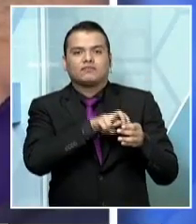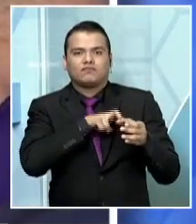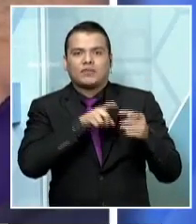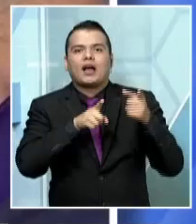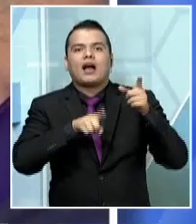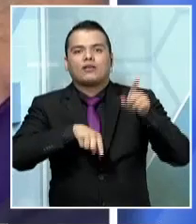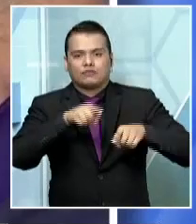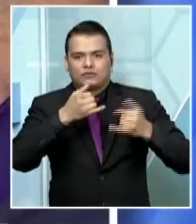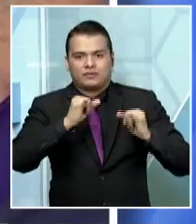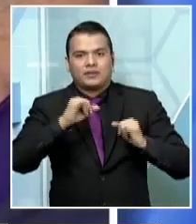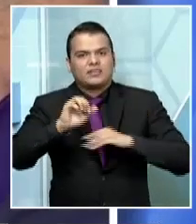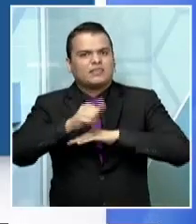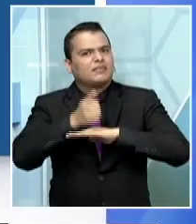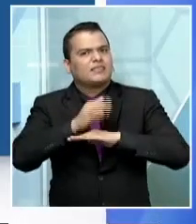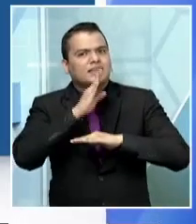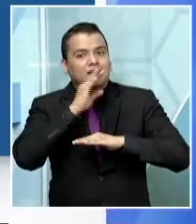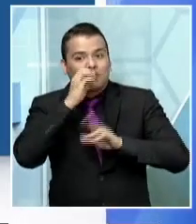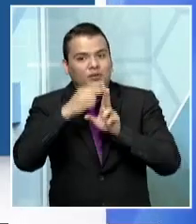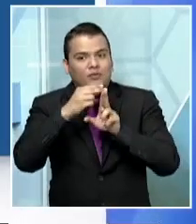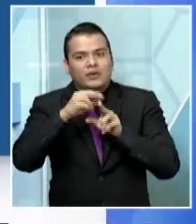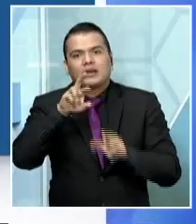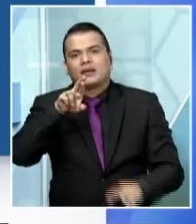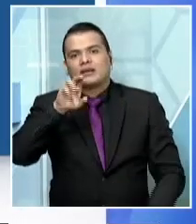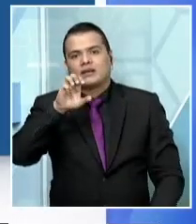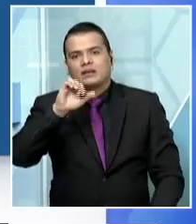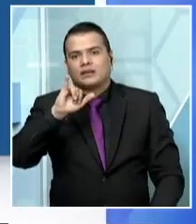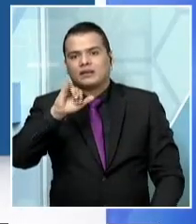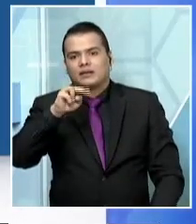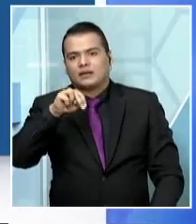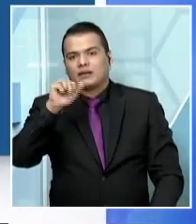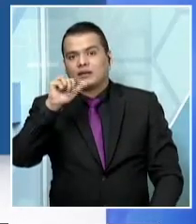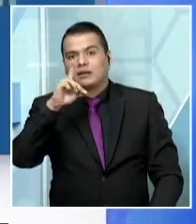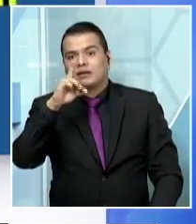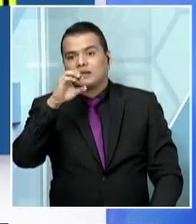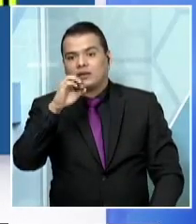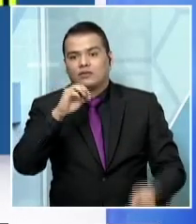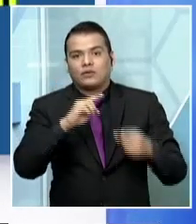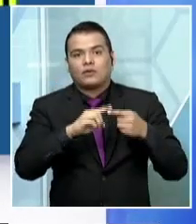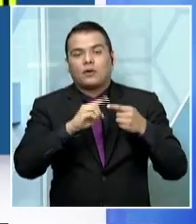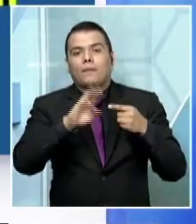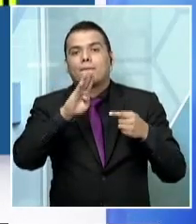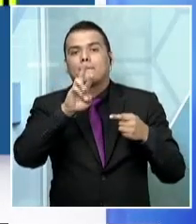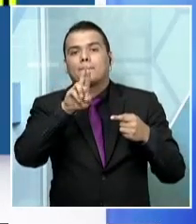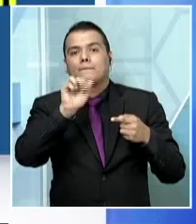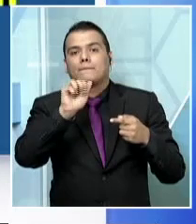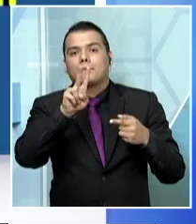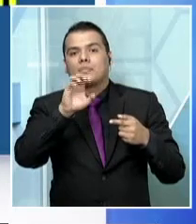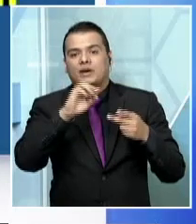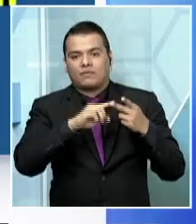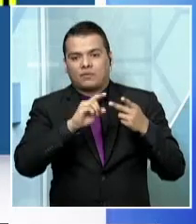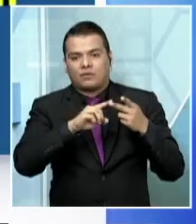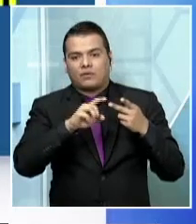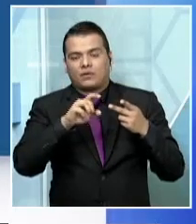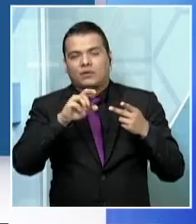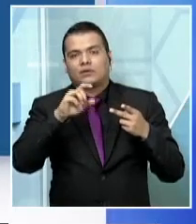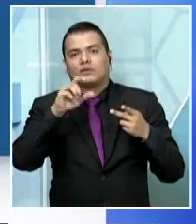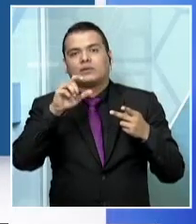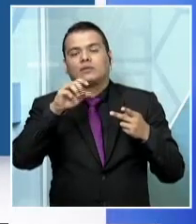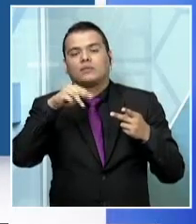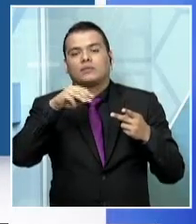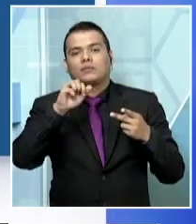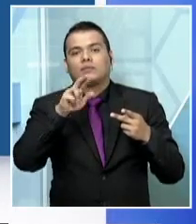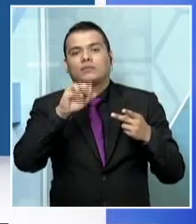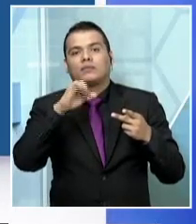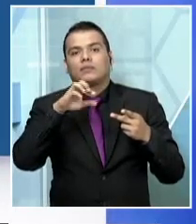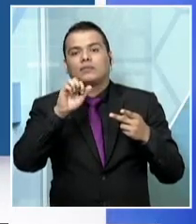El técnico vallecaucano Reinaldo Rueda no podrá contar con el arquero Claudio Bravo y los jugadores Guillermo Maripán, Gary Medel y